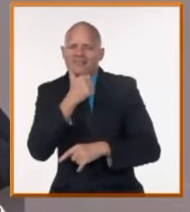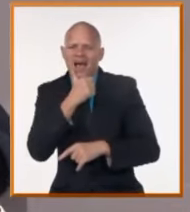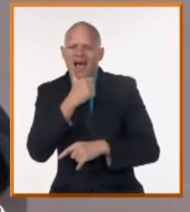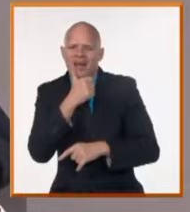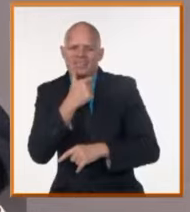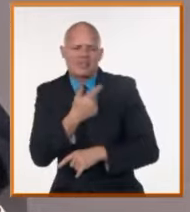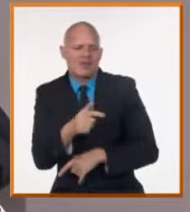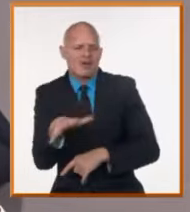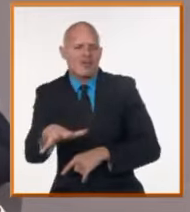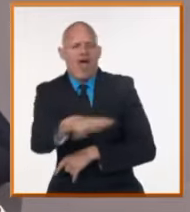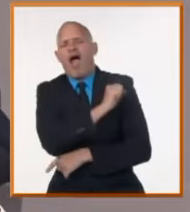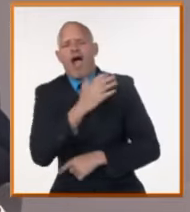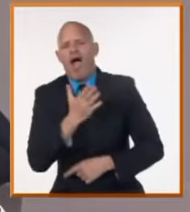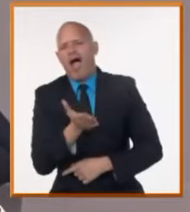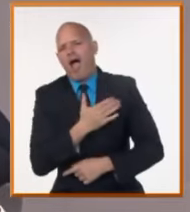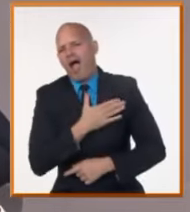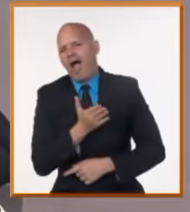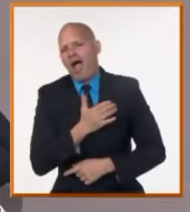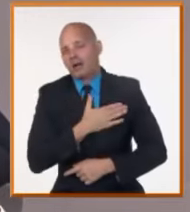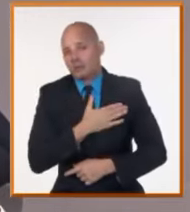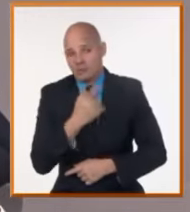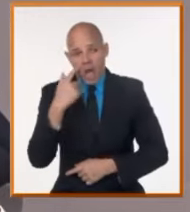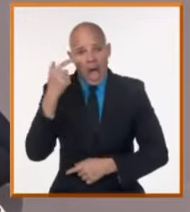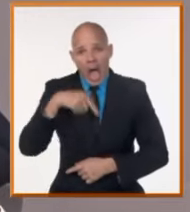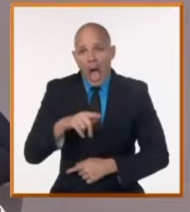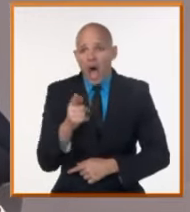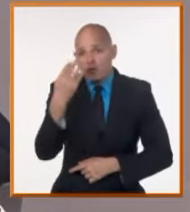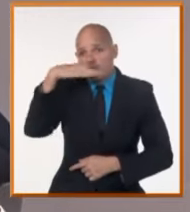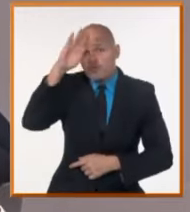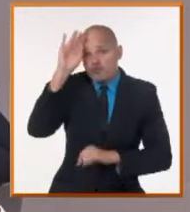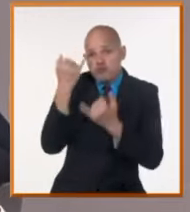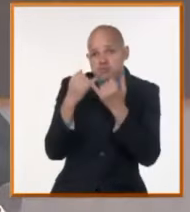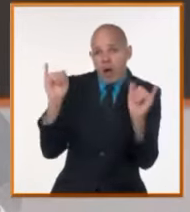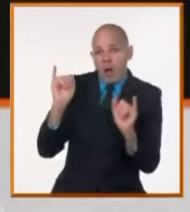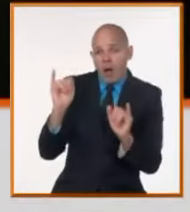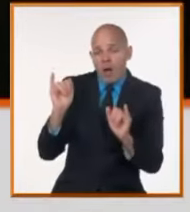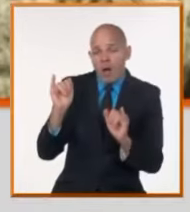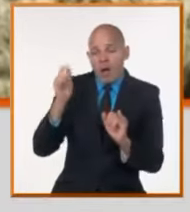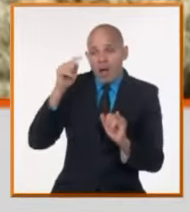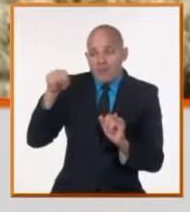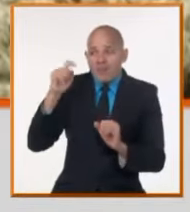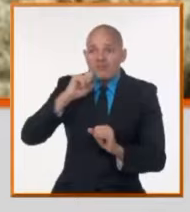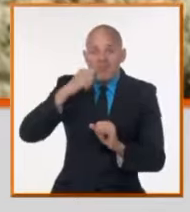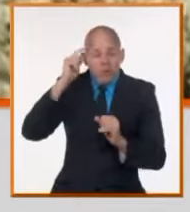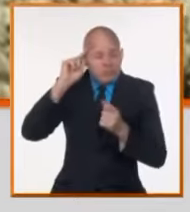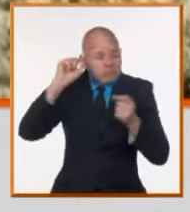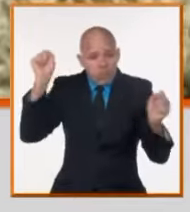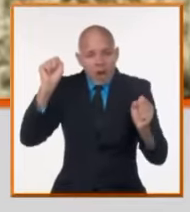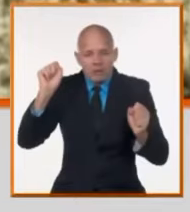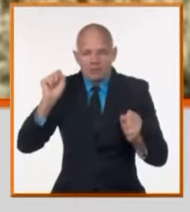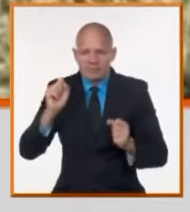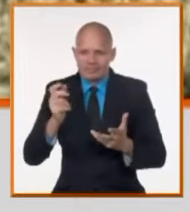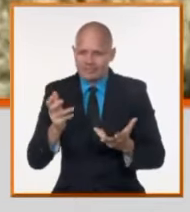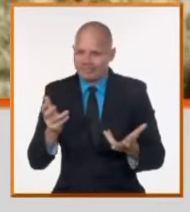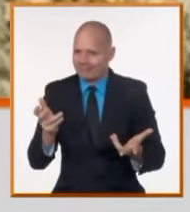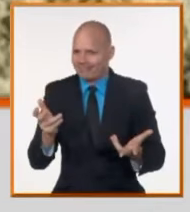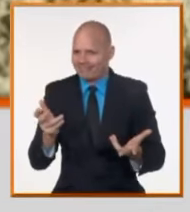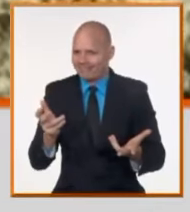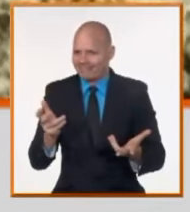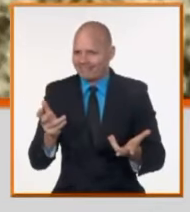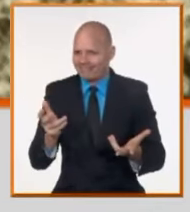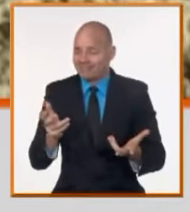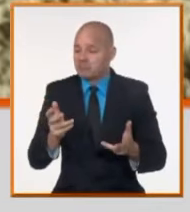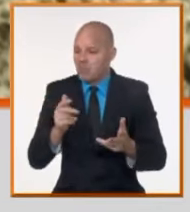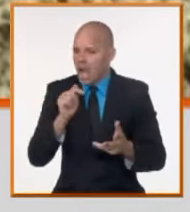a seguir, y no por casualidad los Estados Unidos diseñan la Alianza para el Progreso muy tempranamente. El